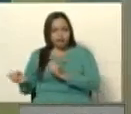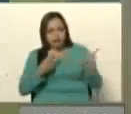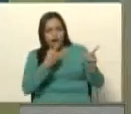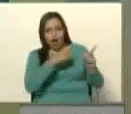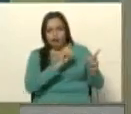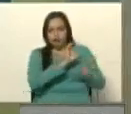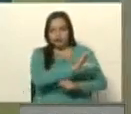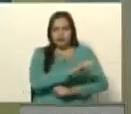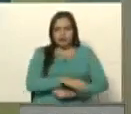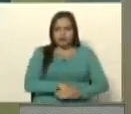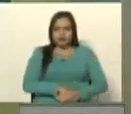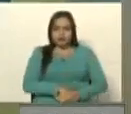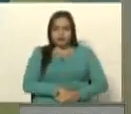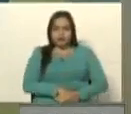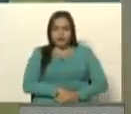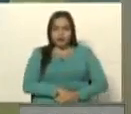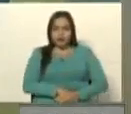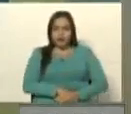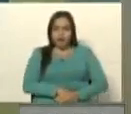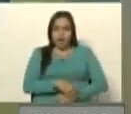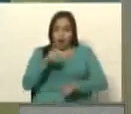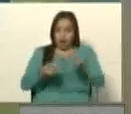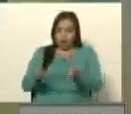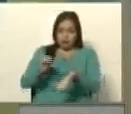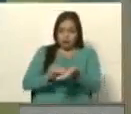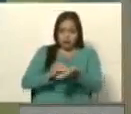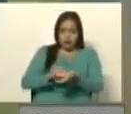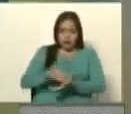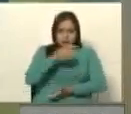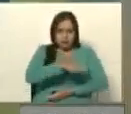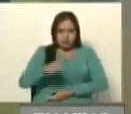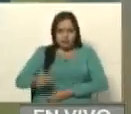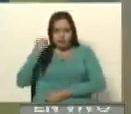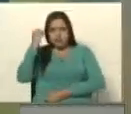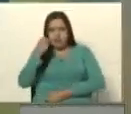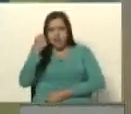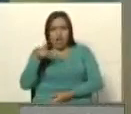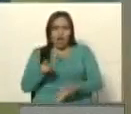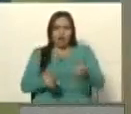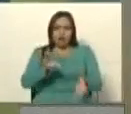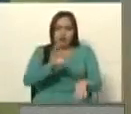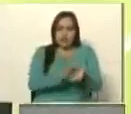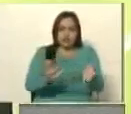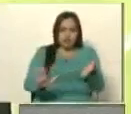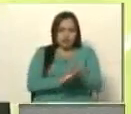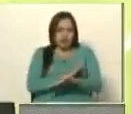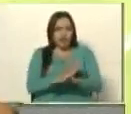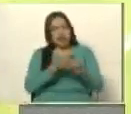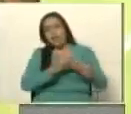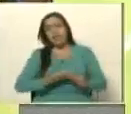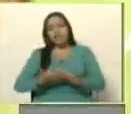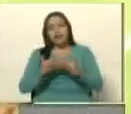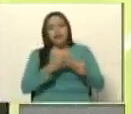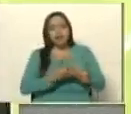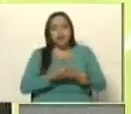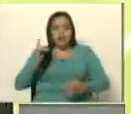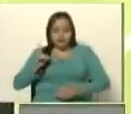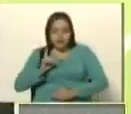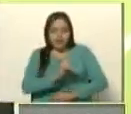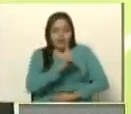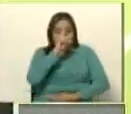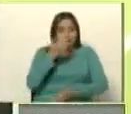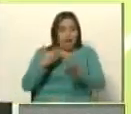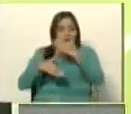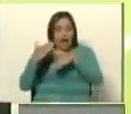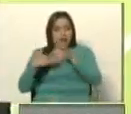En alguna medida uno pensó, o quizás alguna gente pensó desde algunos centros de estudio, que con la llegada en aquel momento de